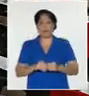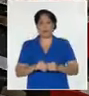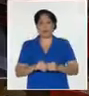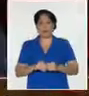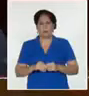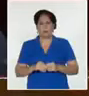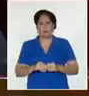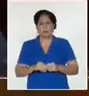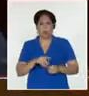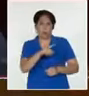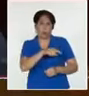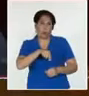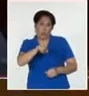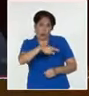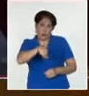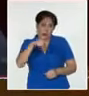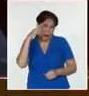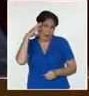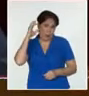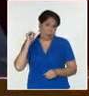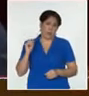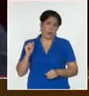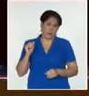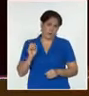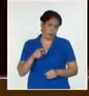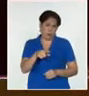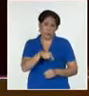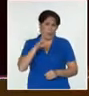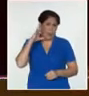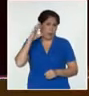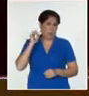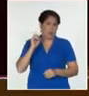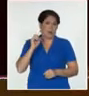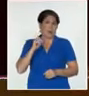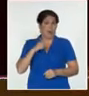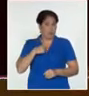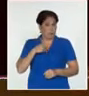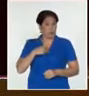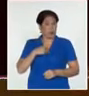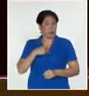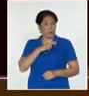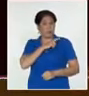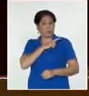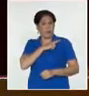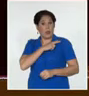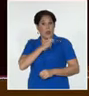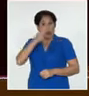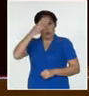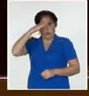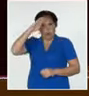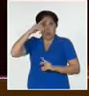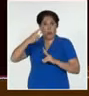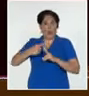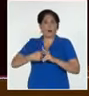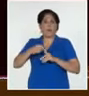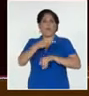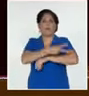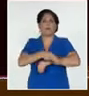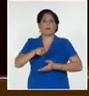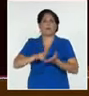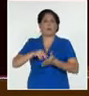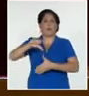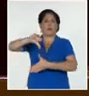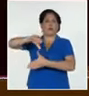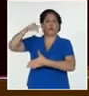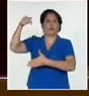Y ya ustedes lo han visto en los reportes. Llevamos la voz del sur junto a la voz de Cuba. Denunciamos sus problemas y